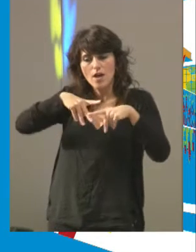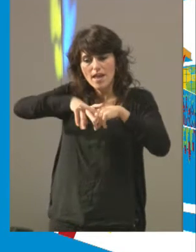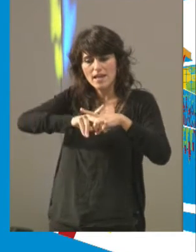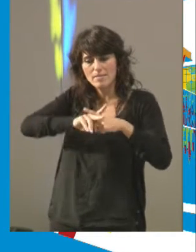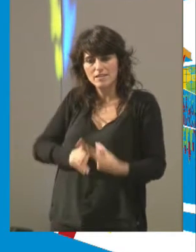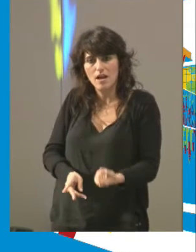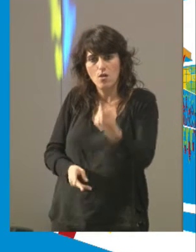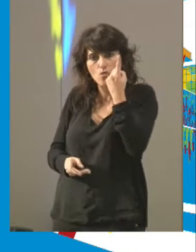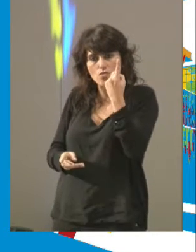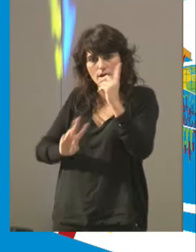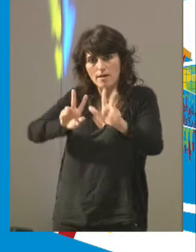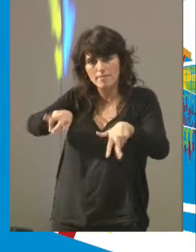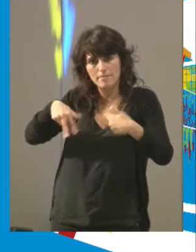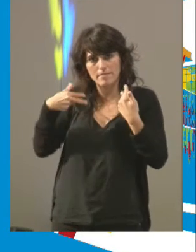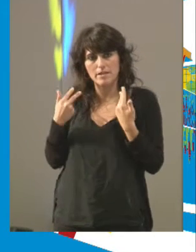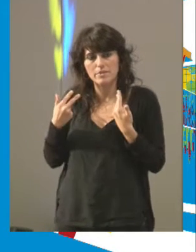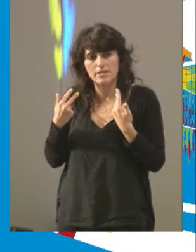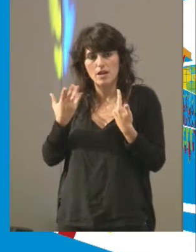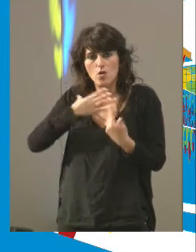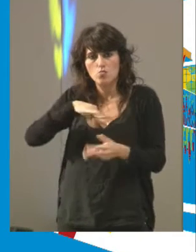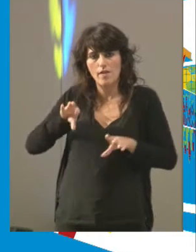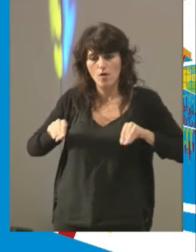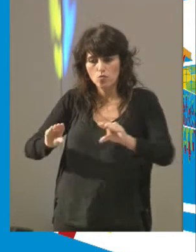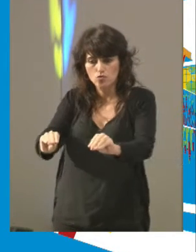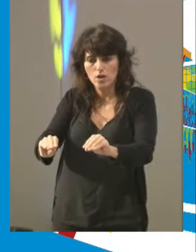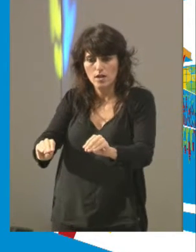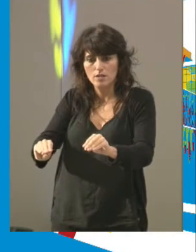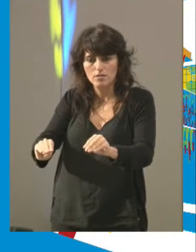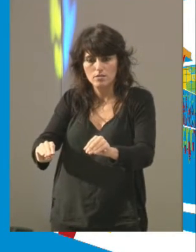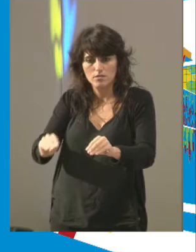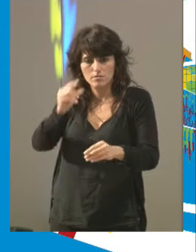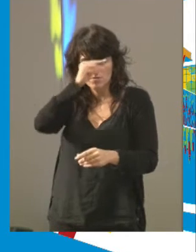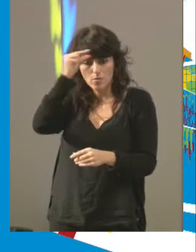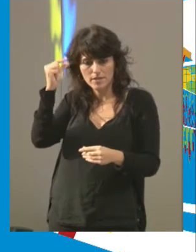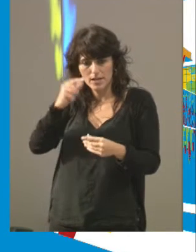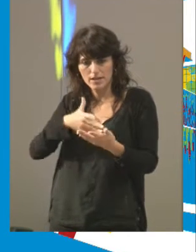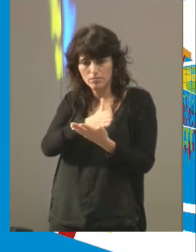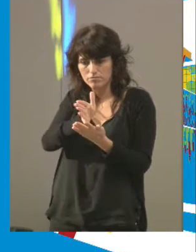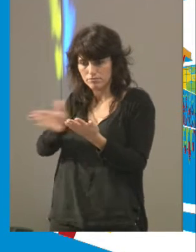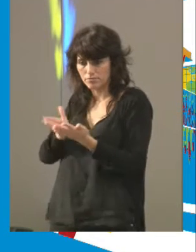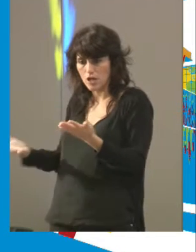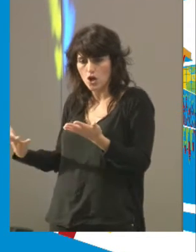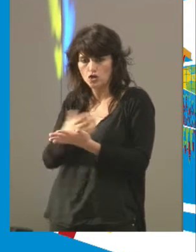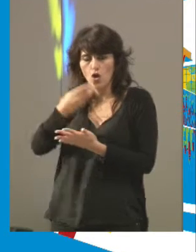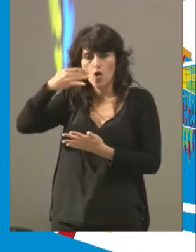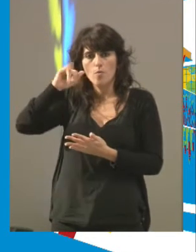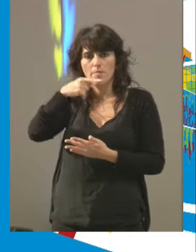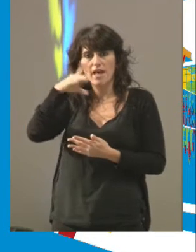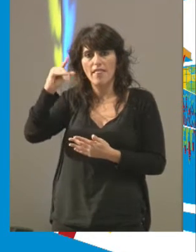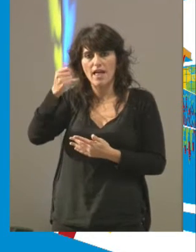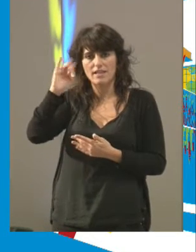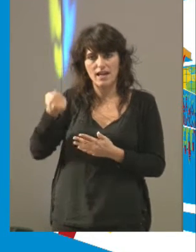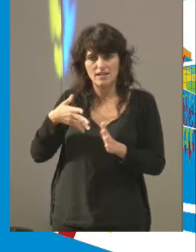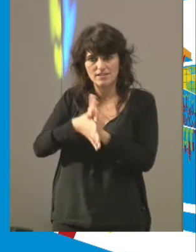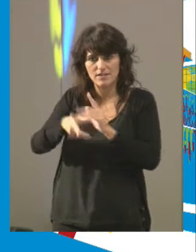herramienta que nos permita poderlas utilizar coordinadamente en todos los aspectos del Big Data. No hay una herramienta que nos